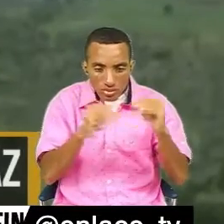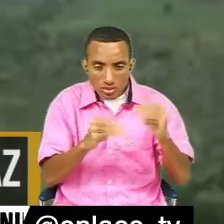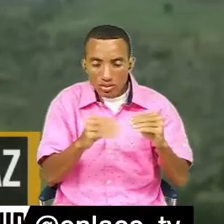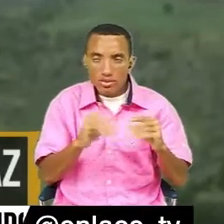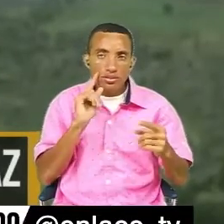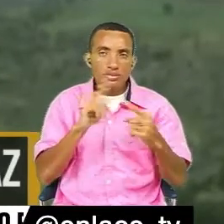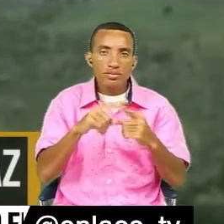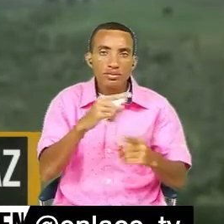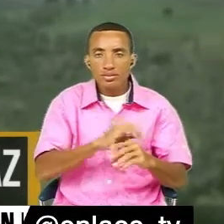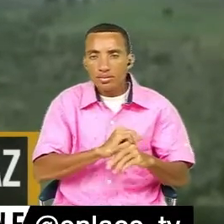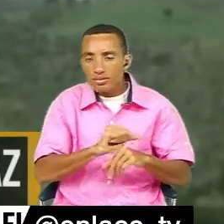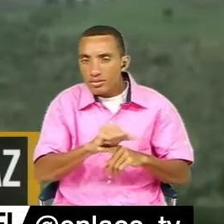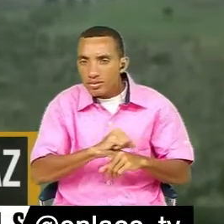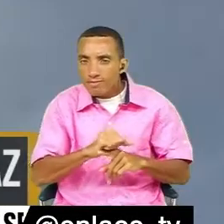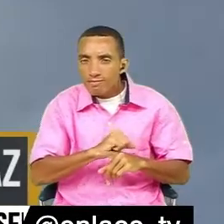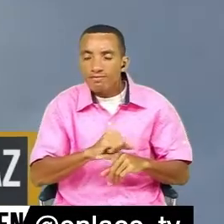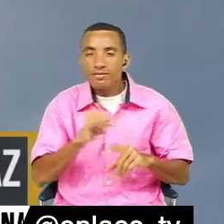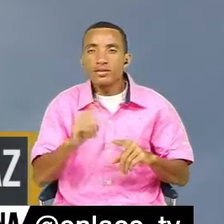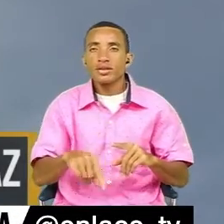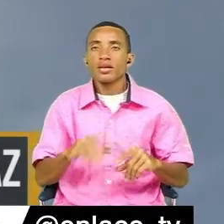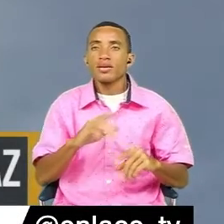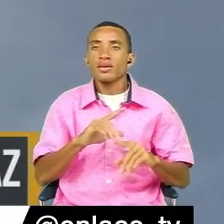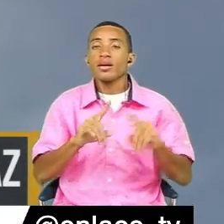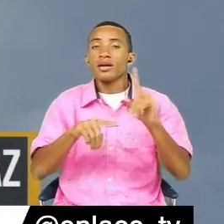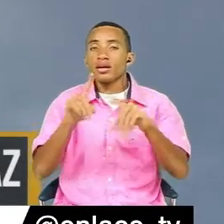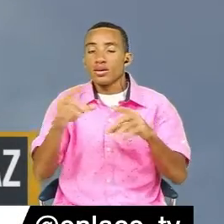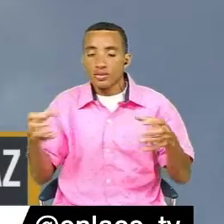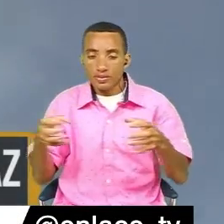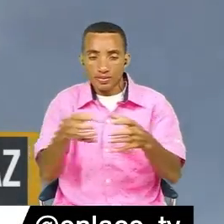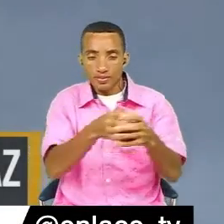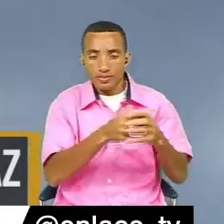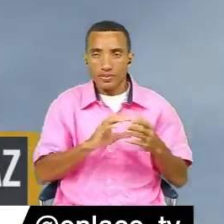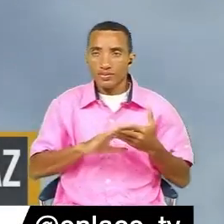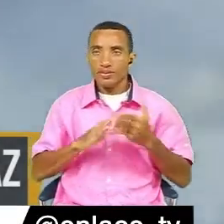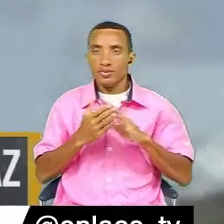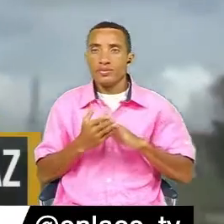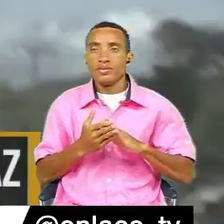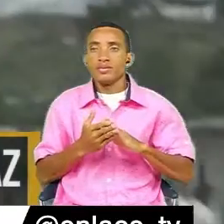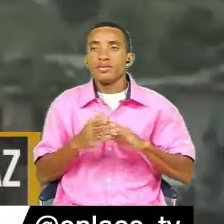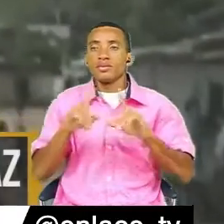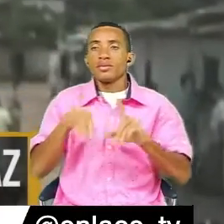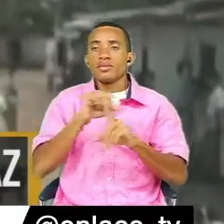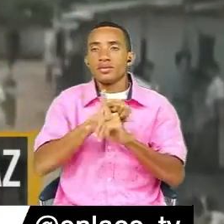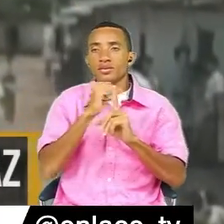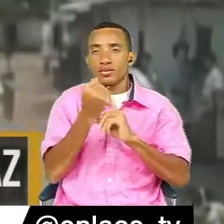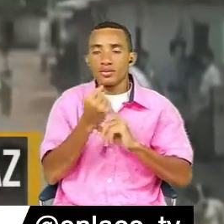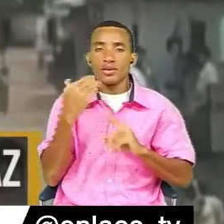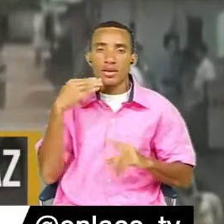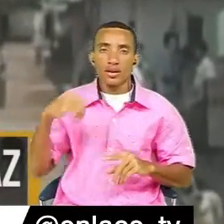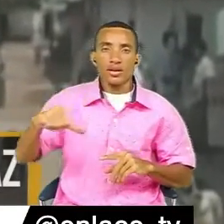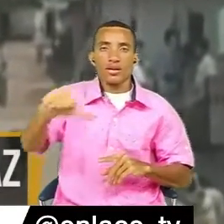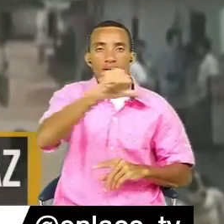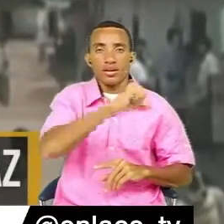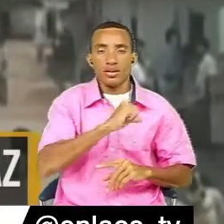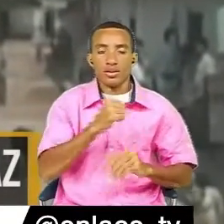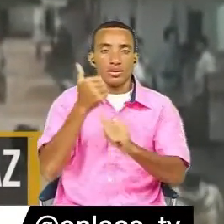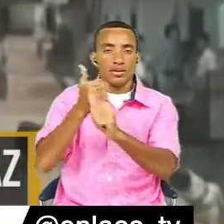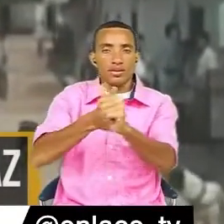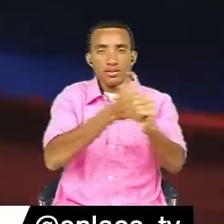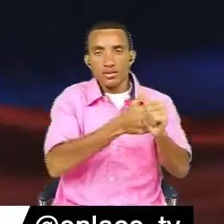con la participación activa y efectiva de las organizaciones sociales, incluyendo a las mujeres y a las comunidades en cada uno de